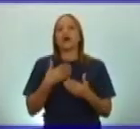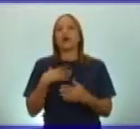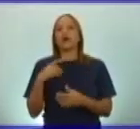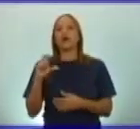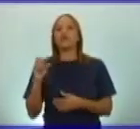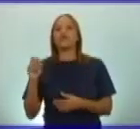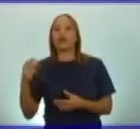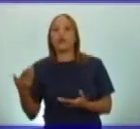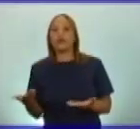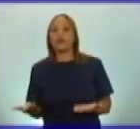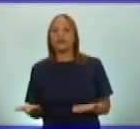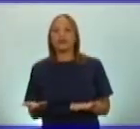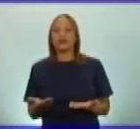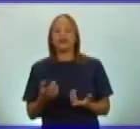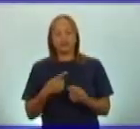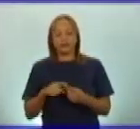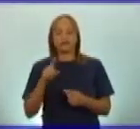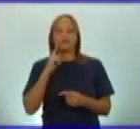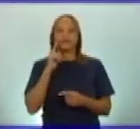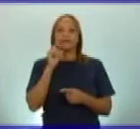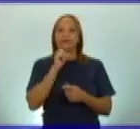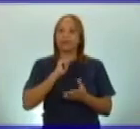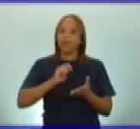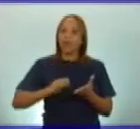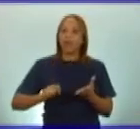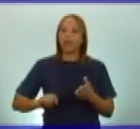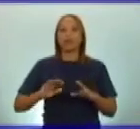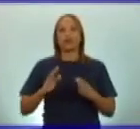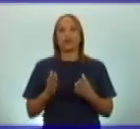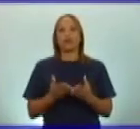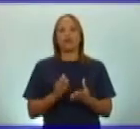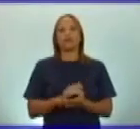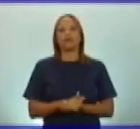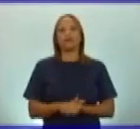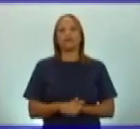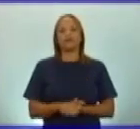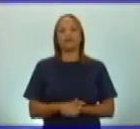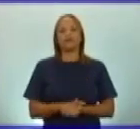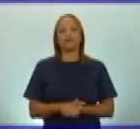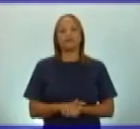trabajadoras? Igual damos unos minutos para que usted anote esta actividad.